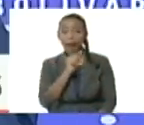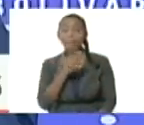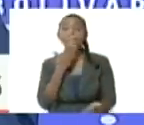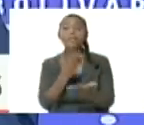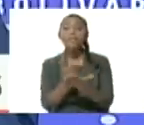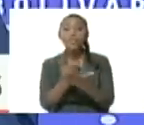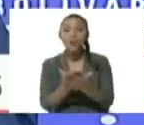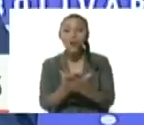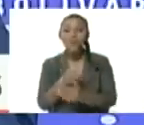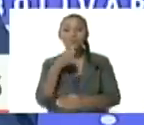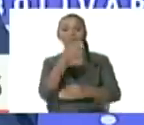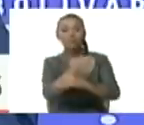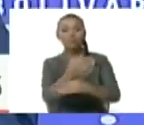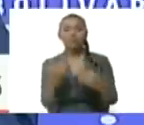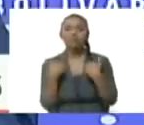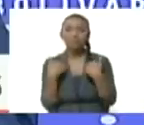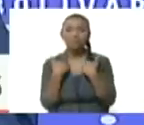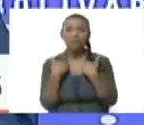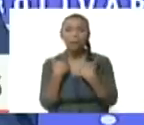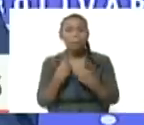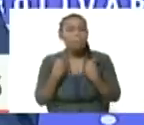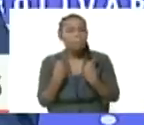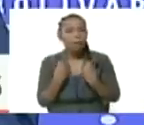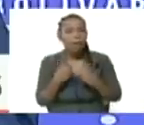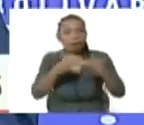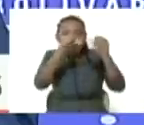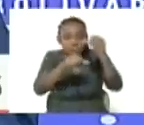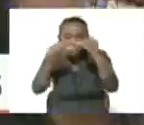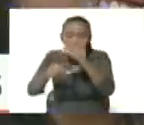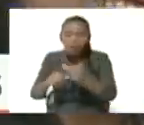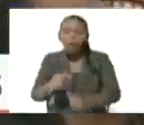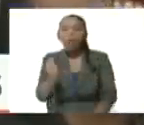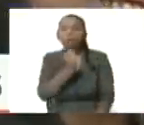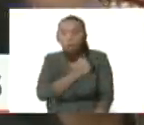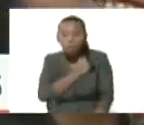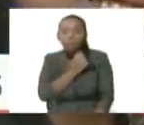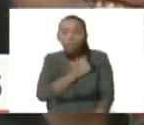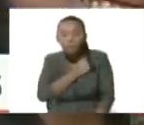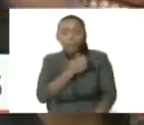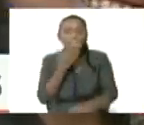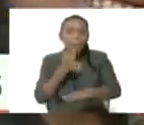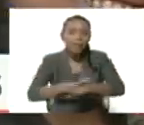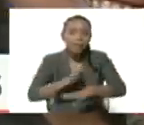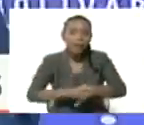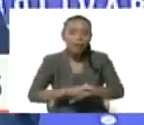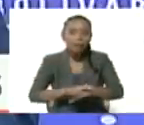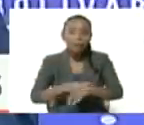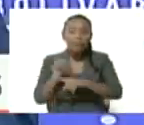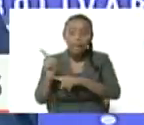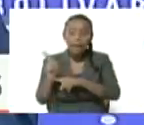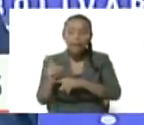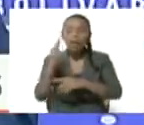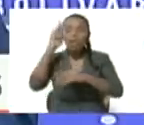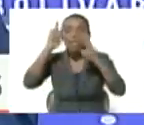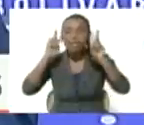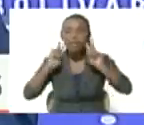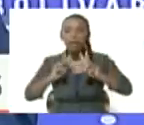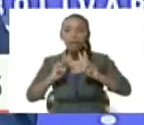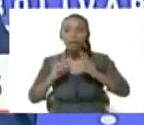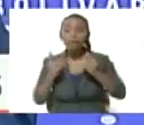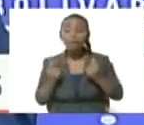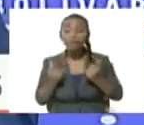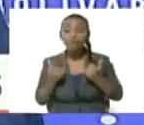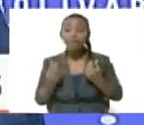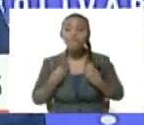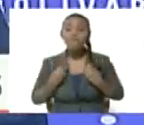sufrir para expiar todas sus culpas y pecados. Y las ha expiado. Recientemente vivió una